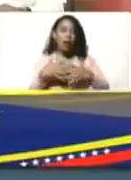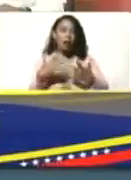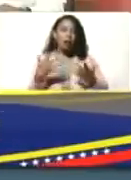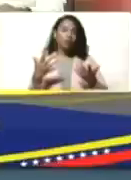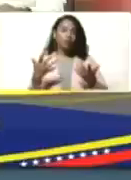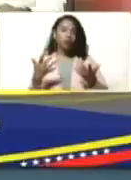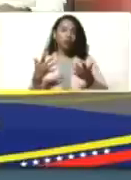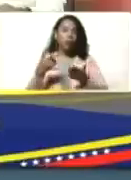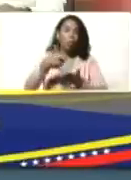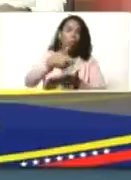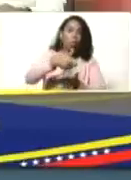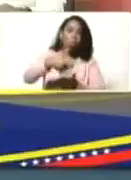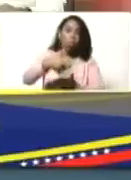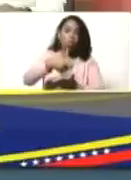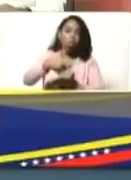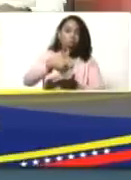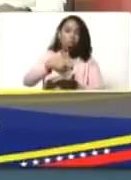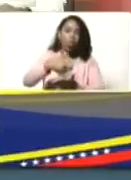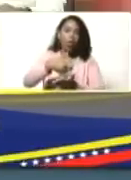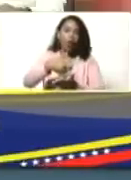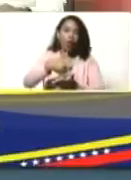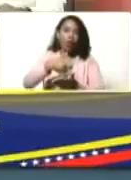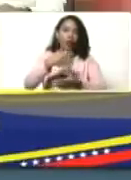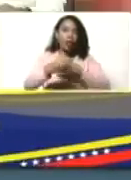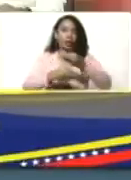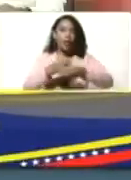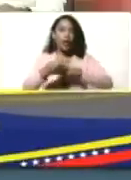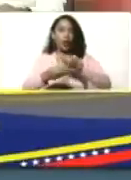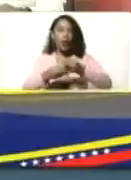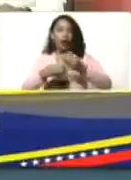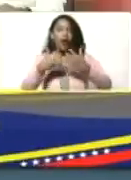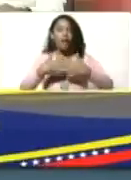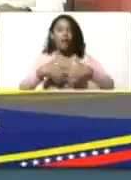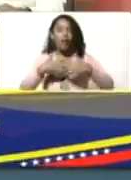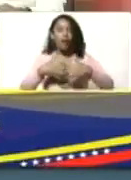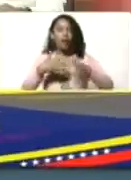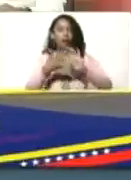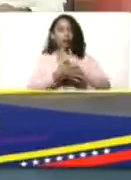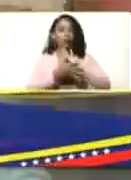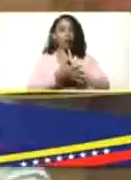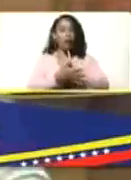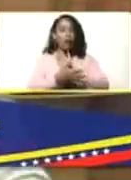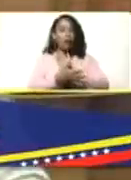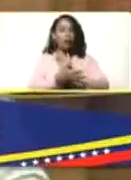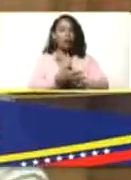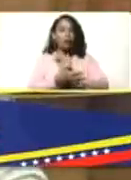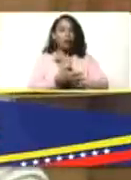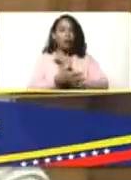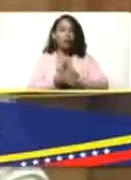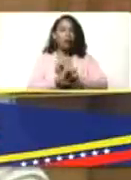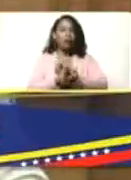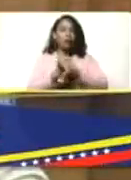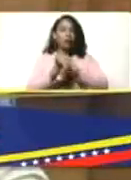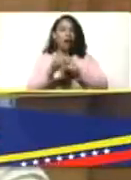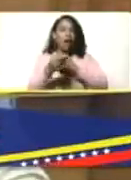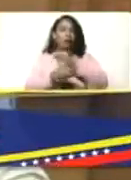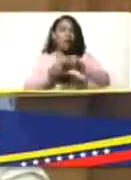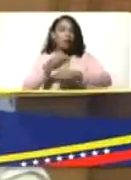Al debilitarse, se debilitó los procesos de industrialización y terminamos